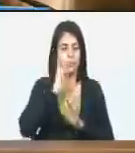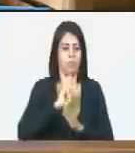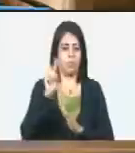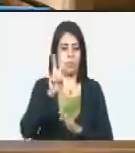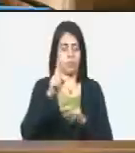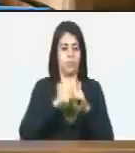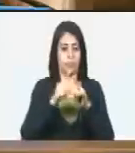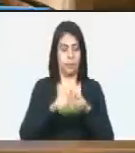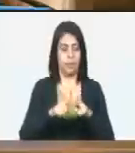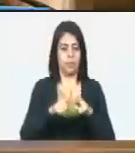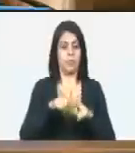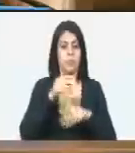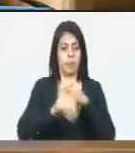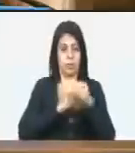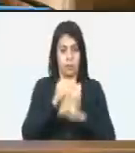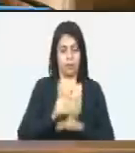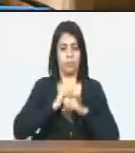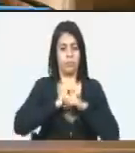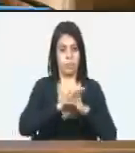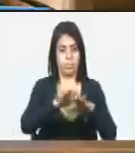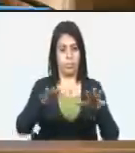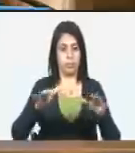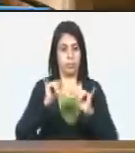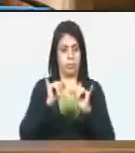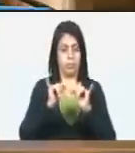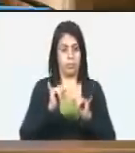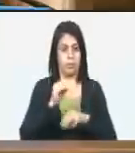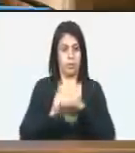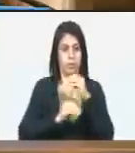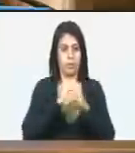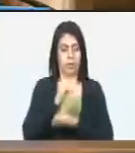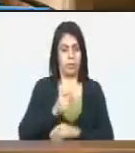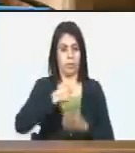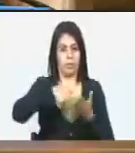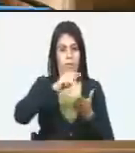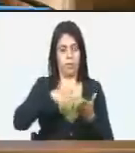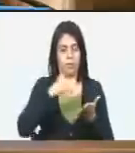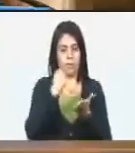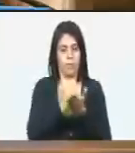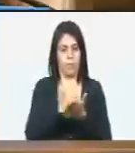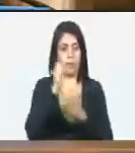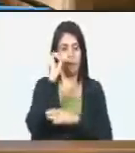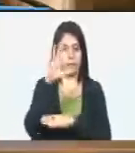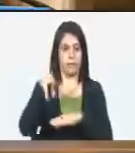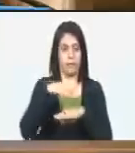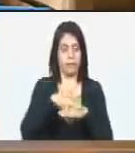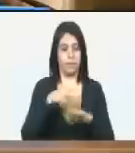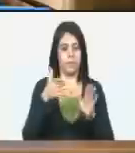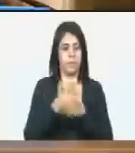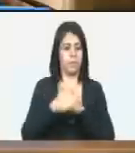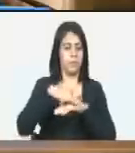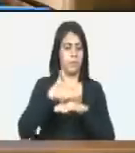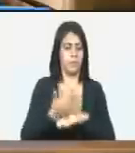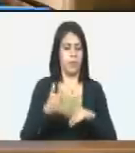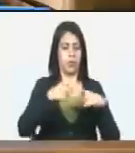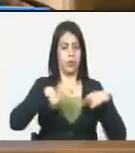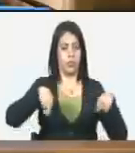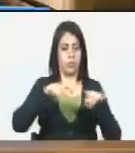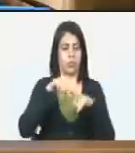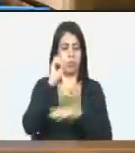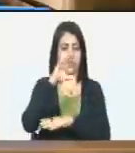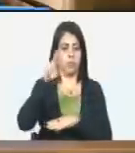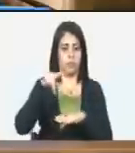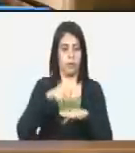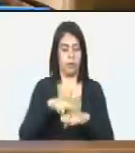dar máxima difusión del mismo. Dado, firmado y sellado en el Palacio Federal Legislativo, sede de la Asamblea Nacional en